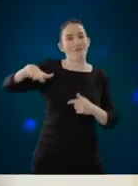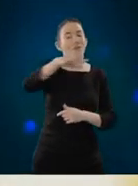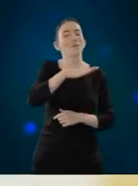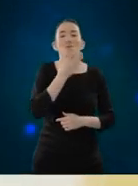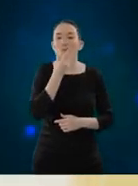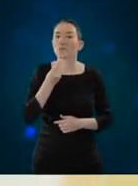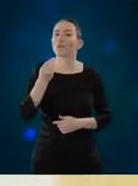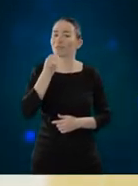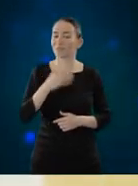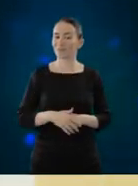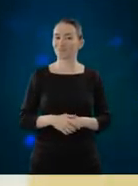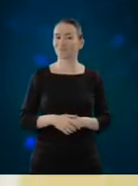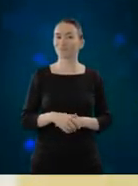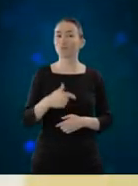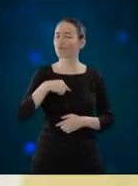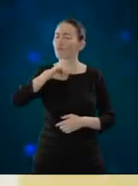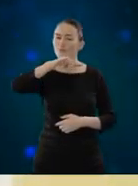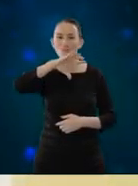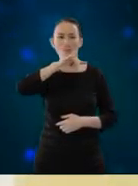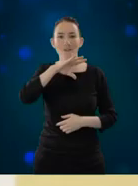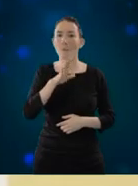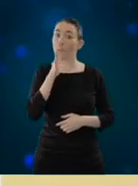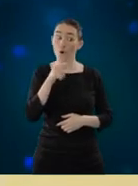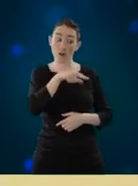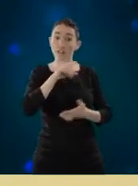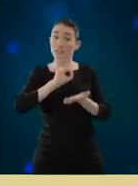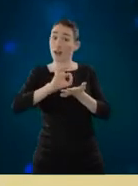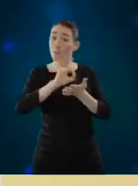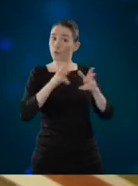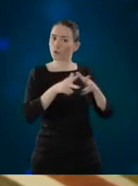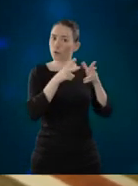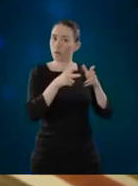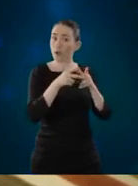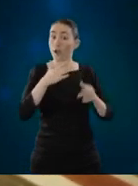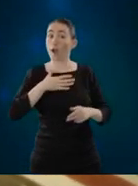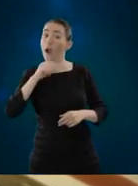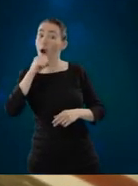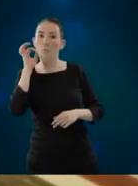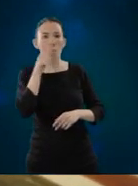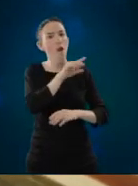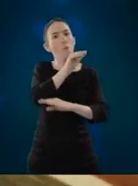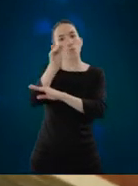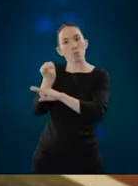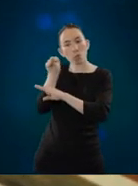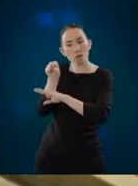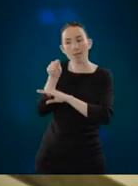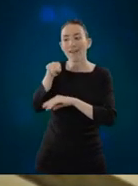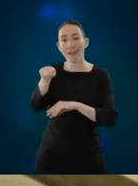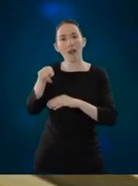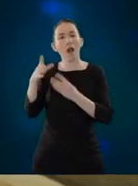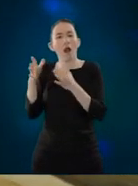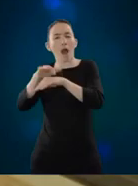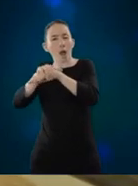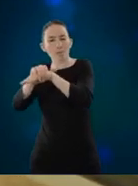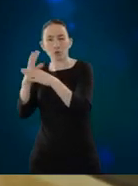que tenemos. Yo estoy muy contenta de que desde los servicios sociales cuiden de mi abuela, de que tenga